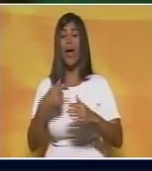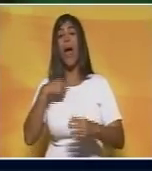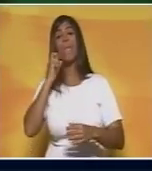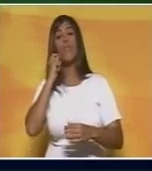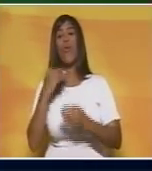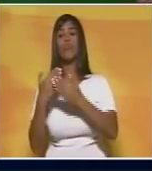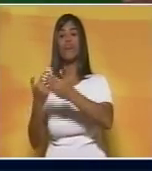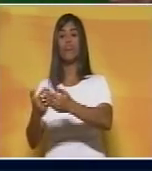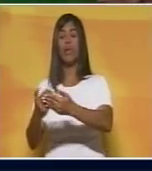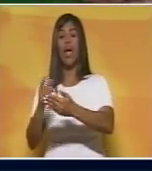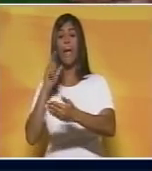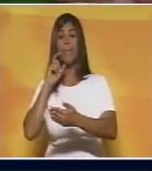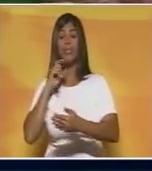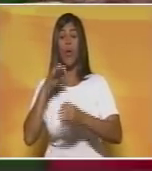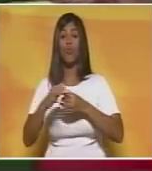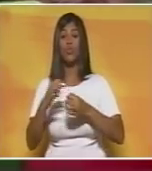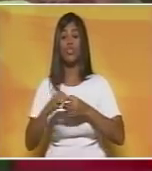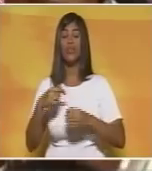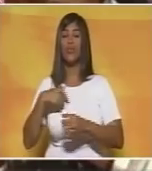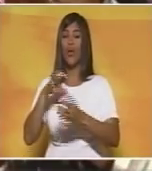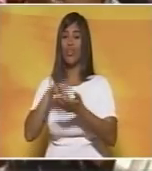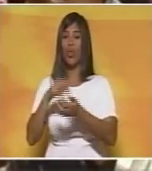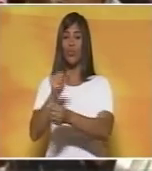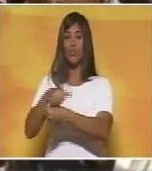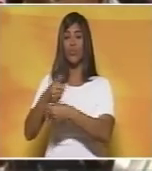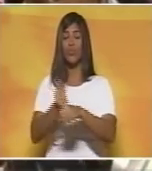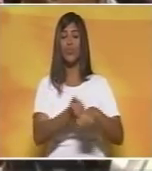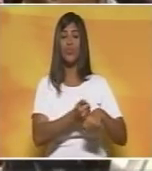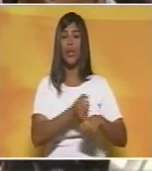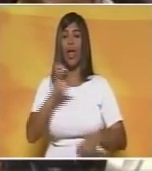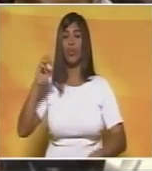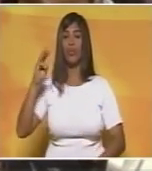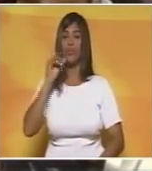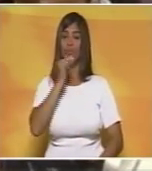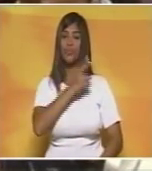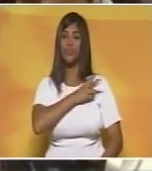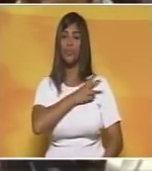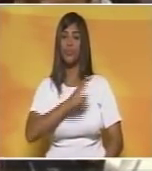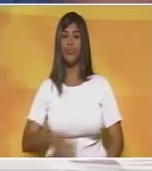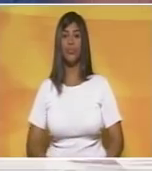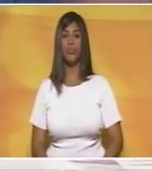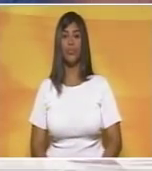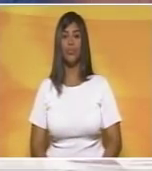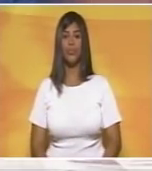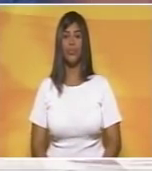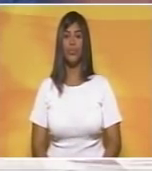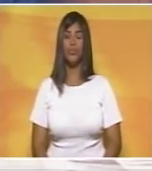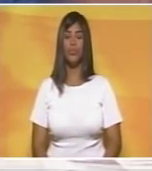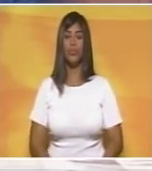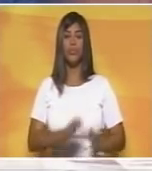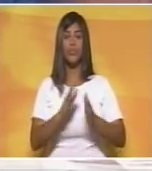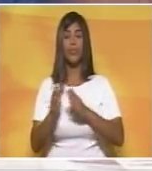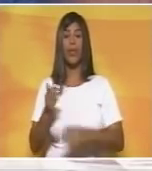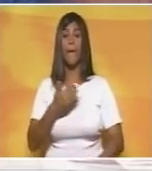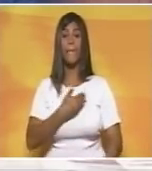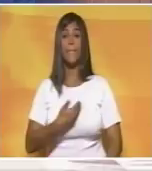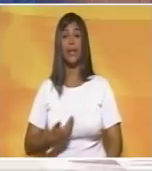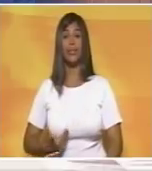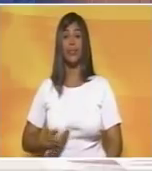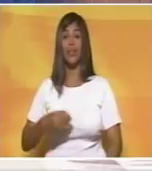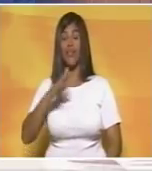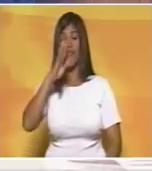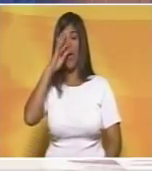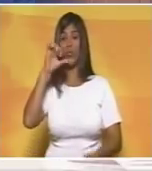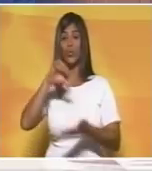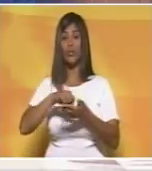municipio Casacoima. Desde el estado del Tamacuro, Anderson Pérez, el noticiero Venevisión. El presidente del Banco de Venezuela,